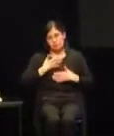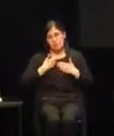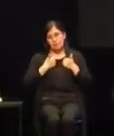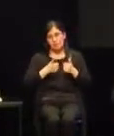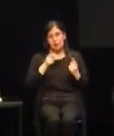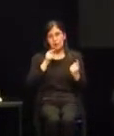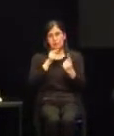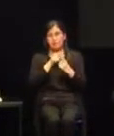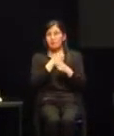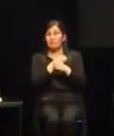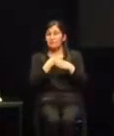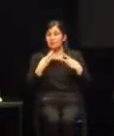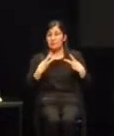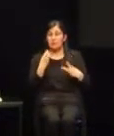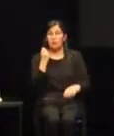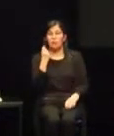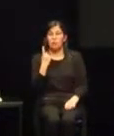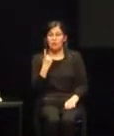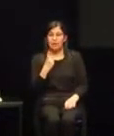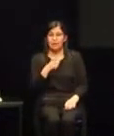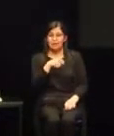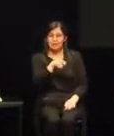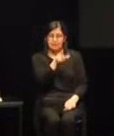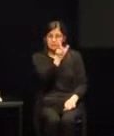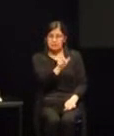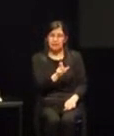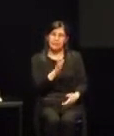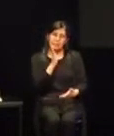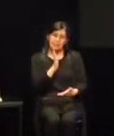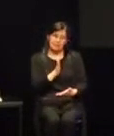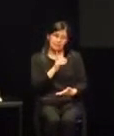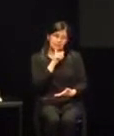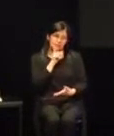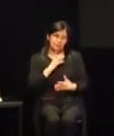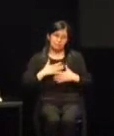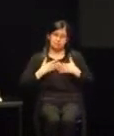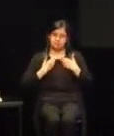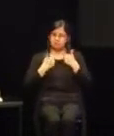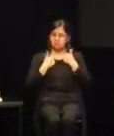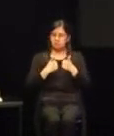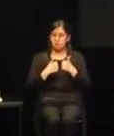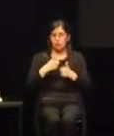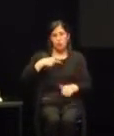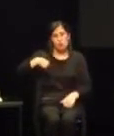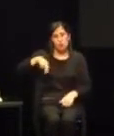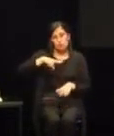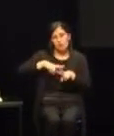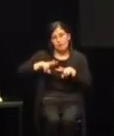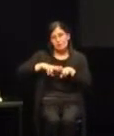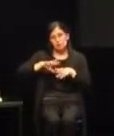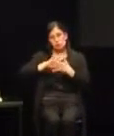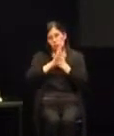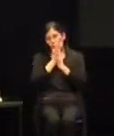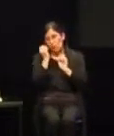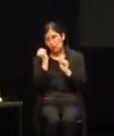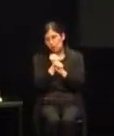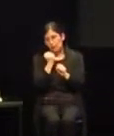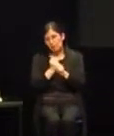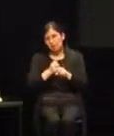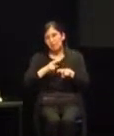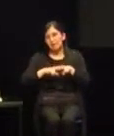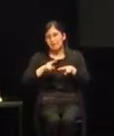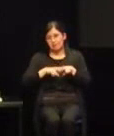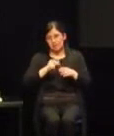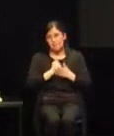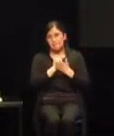de la calidad asistencial es la satisfacción de nuestros pacientes. Nosotros hacemos todo para satisfacerlos a